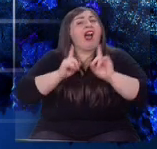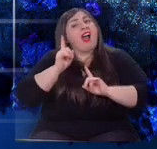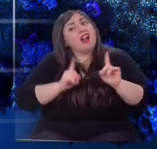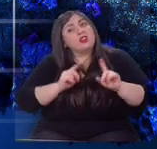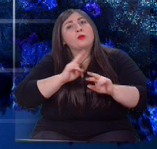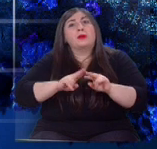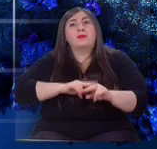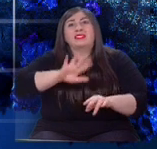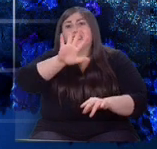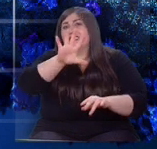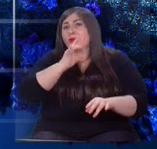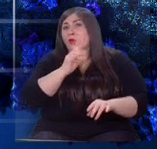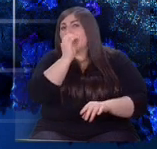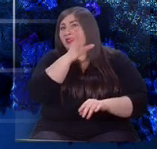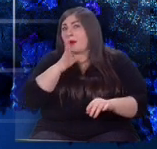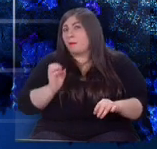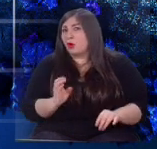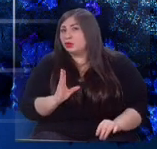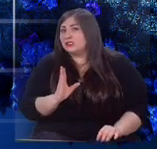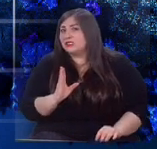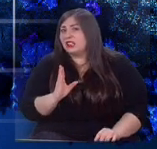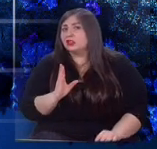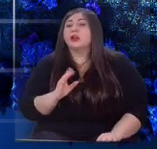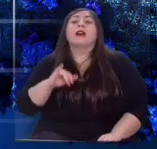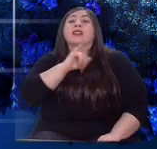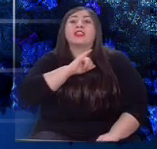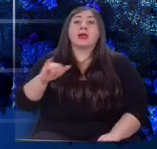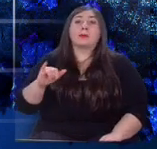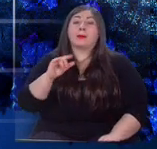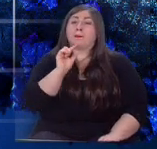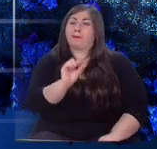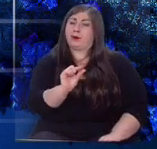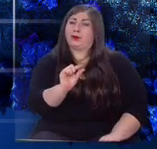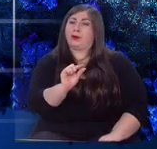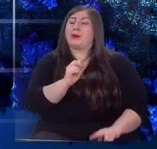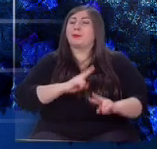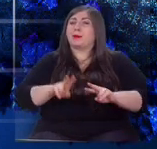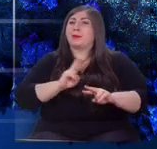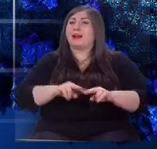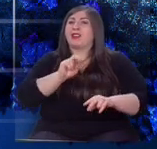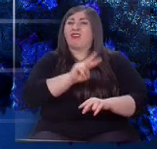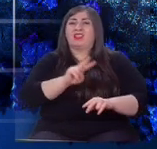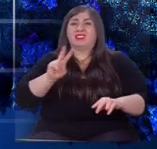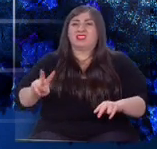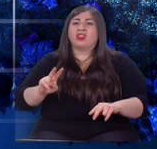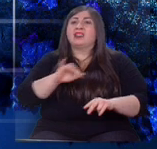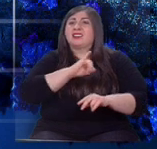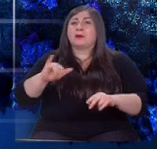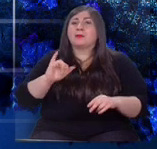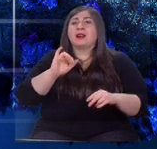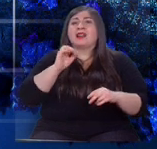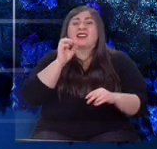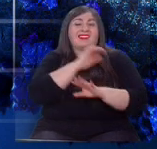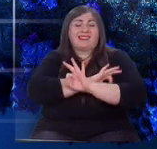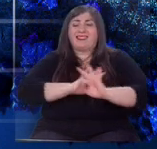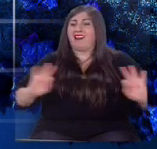Un 50%. Después vamos a poco preparado, 22, y nada de preparado, solamente